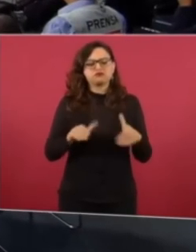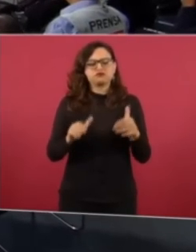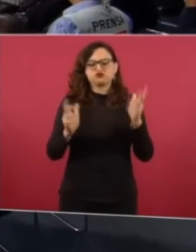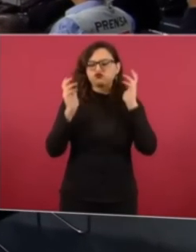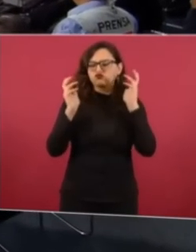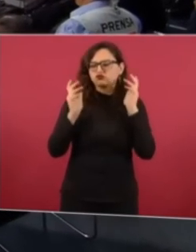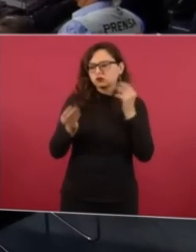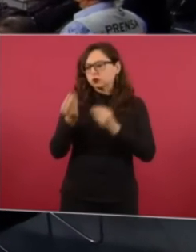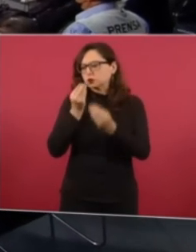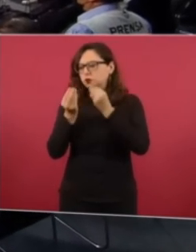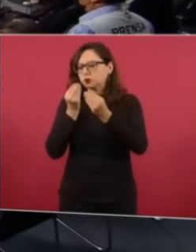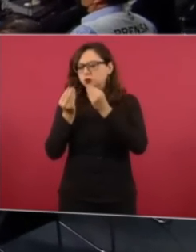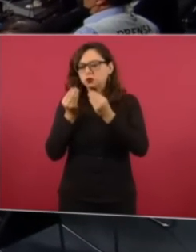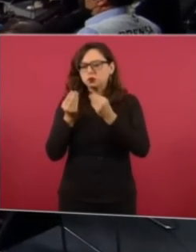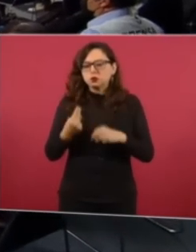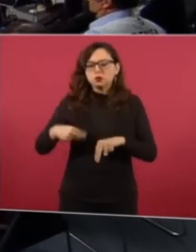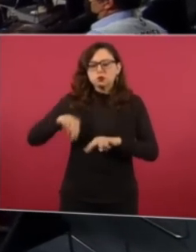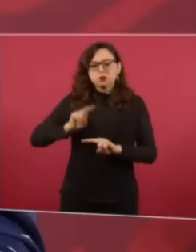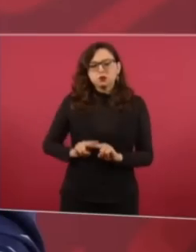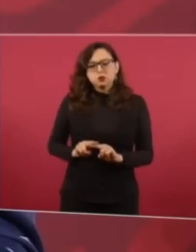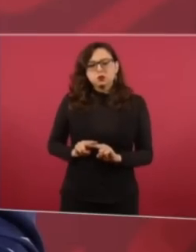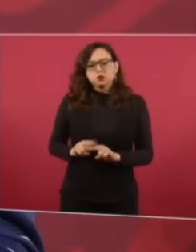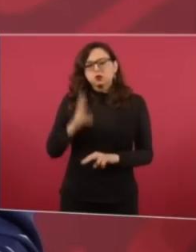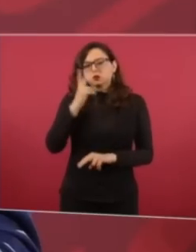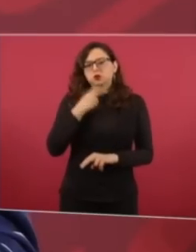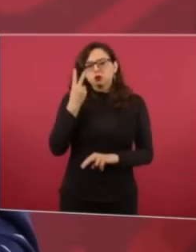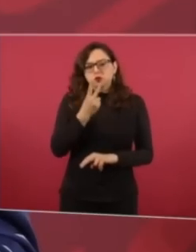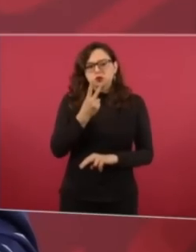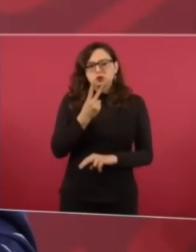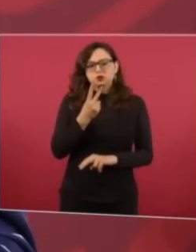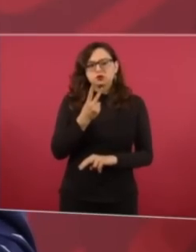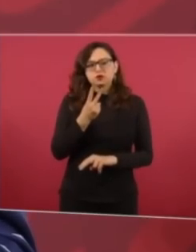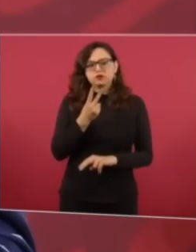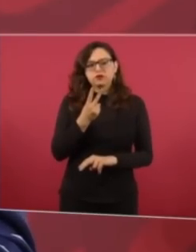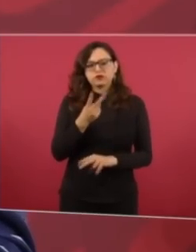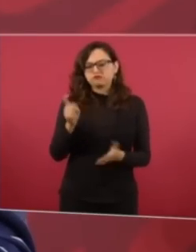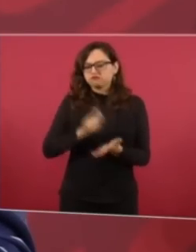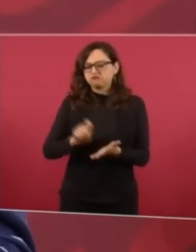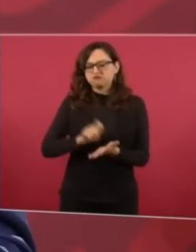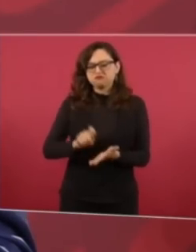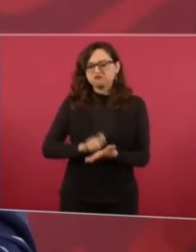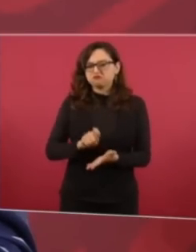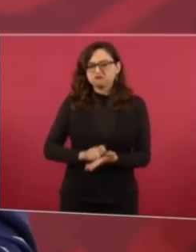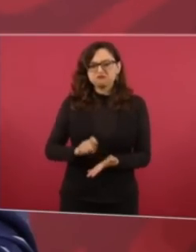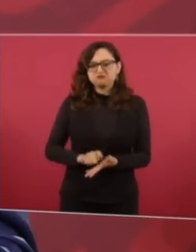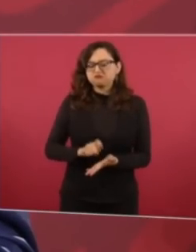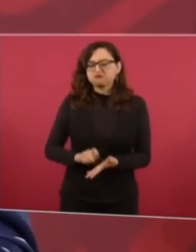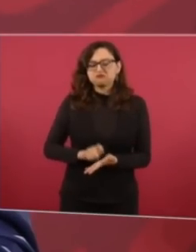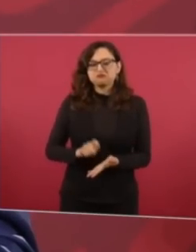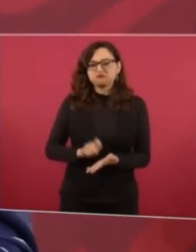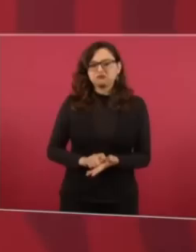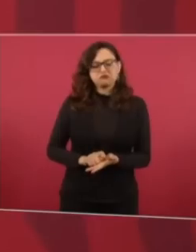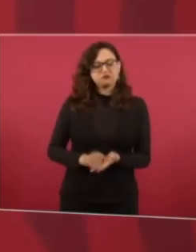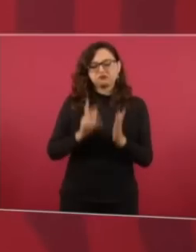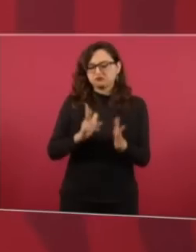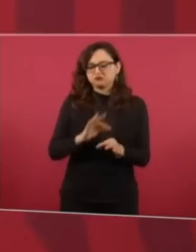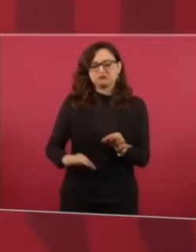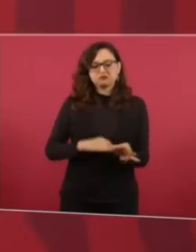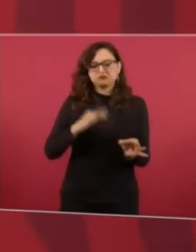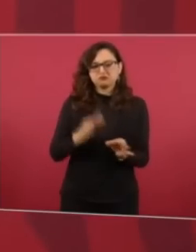desayuno me siento dos horas a escribir me paro